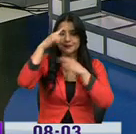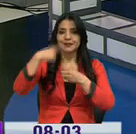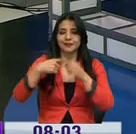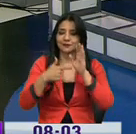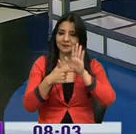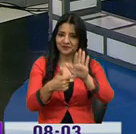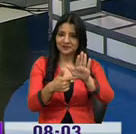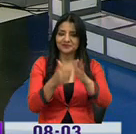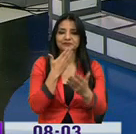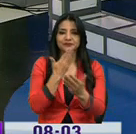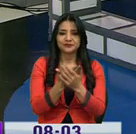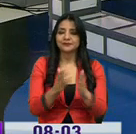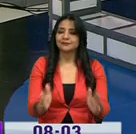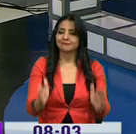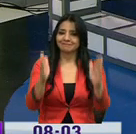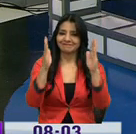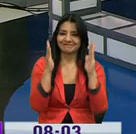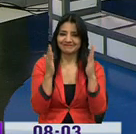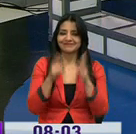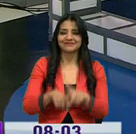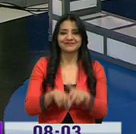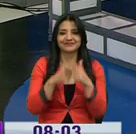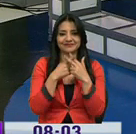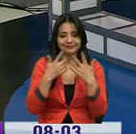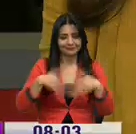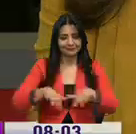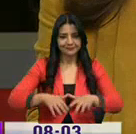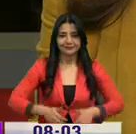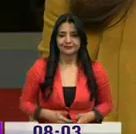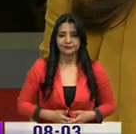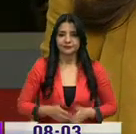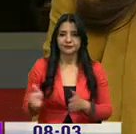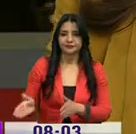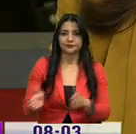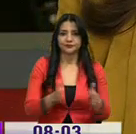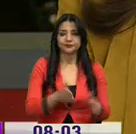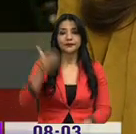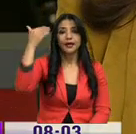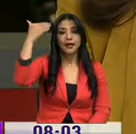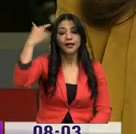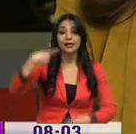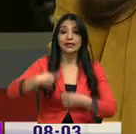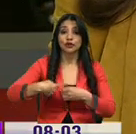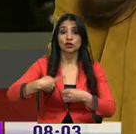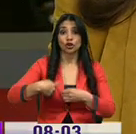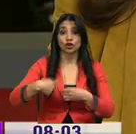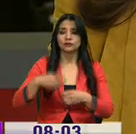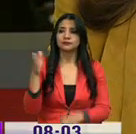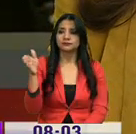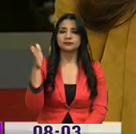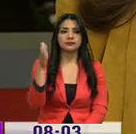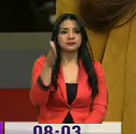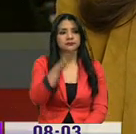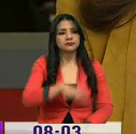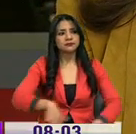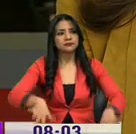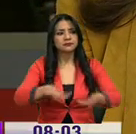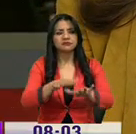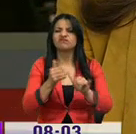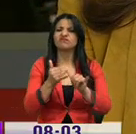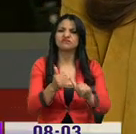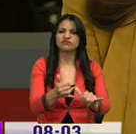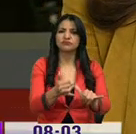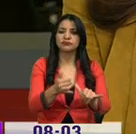inmediatamente, vecinos, gracias por acompañarnos, aquí iniciamos. Les contamos que el alcalde de Quito, Jorge Yunda, realizó un recorrido en el complejo habitacional